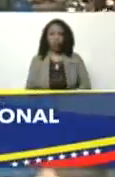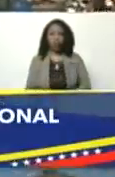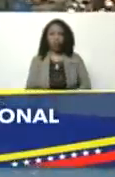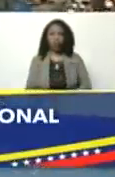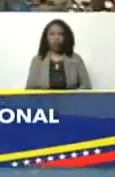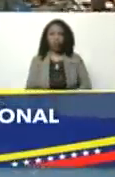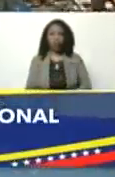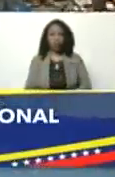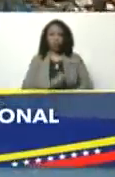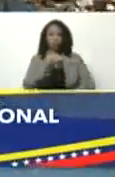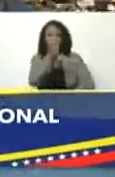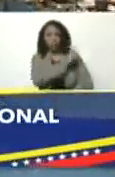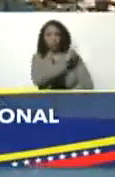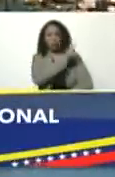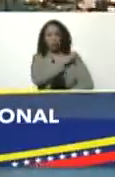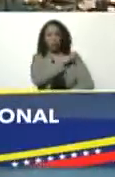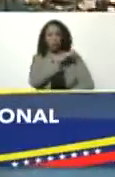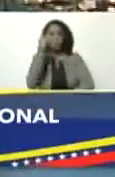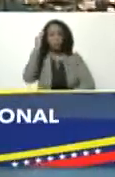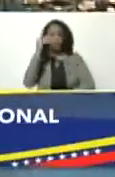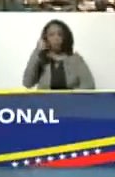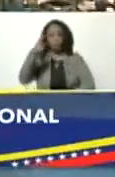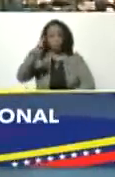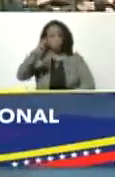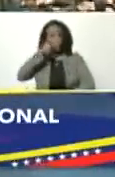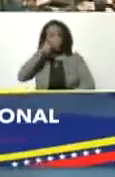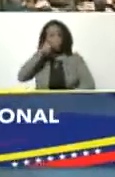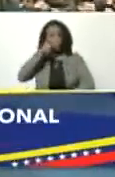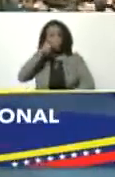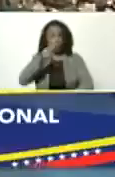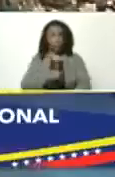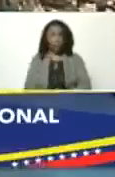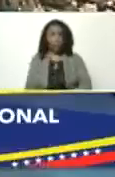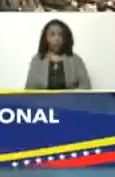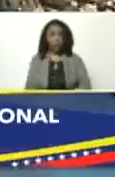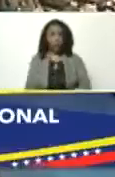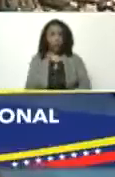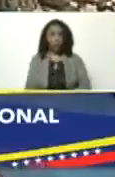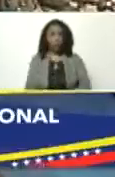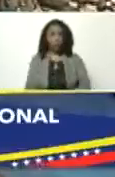A la jerarquía de sargento supervisor.